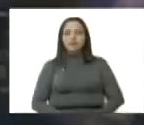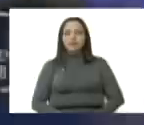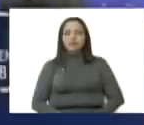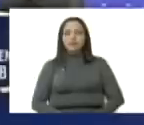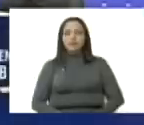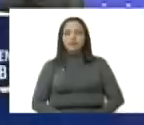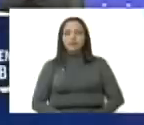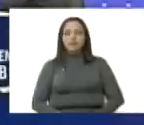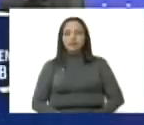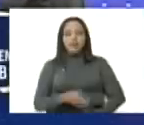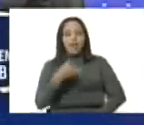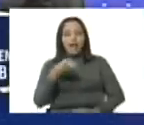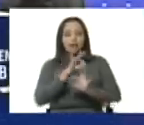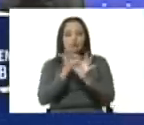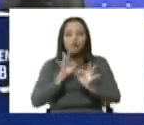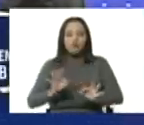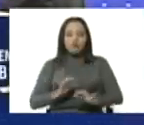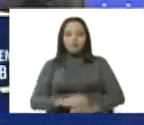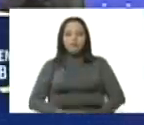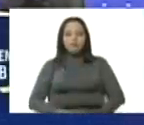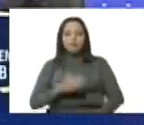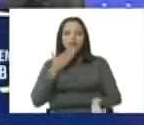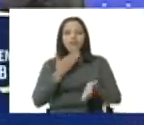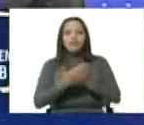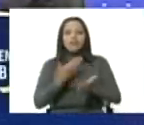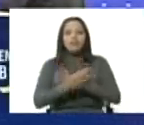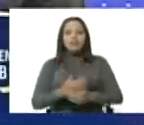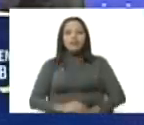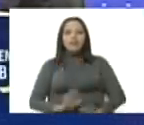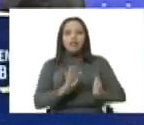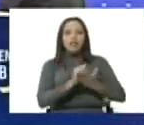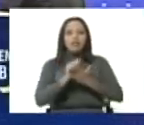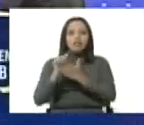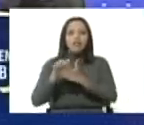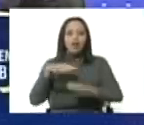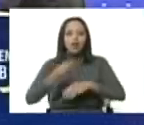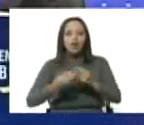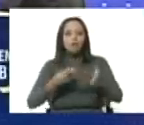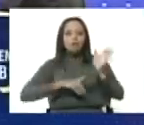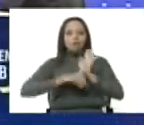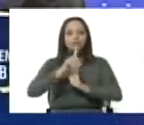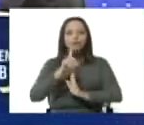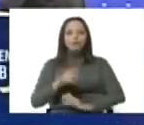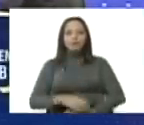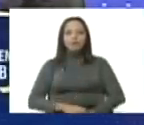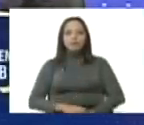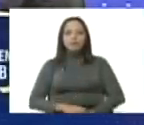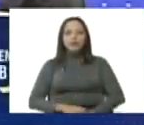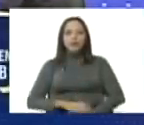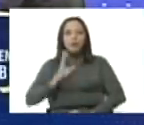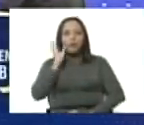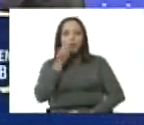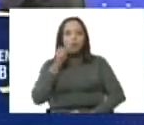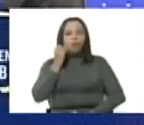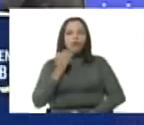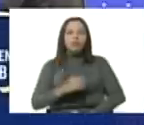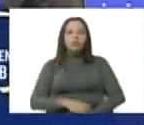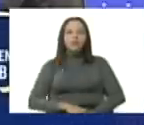Tiene su estilo. Gracias. Mire esta lideresa, ¿ves cómo van surgiendo una juventud